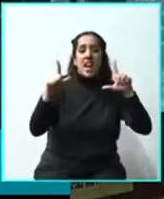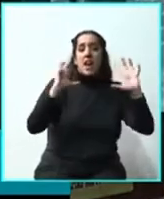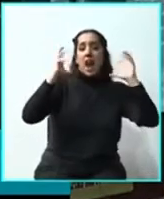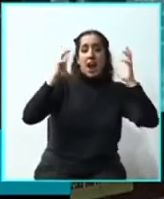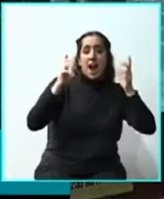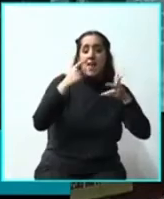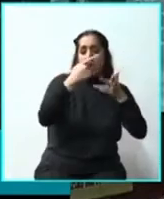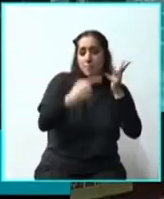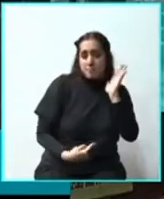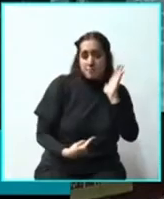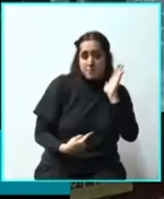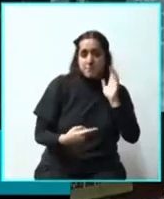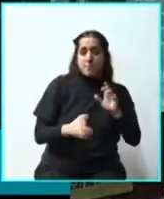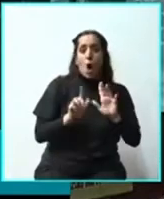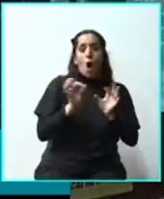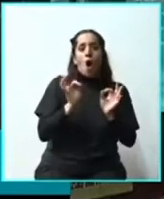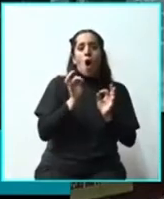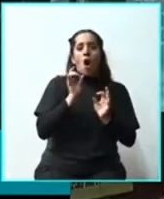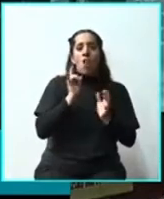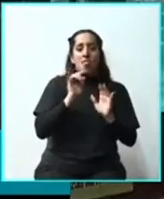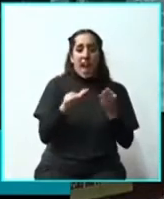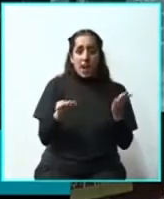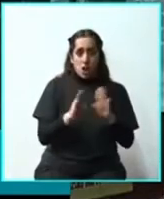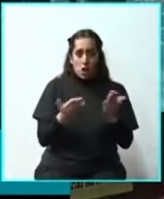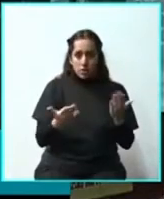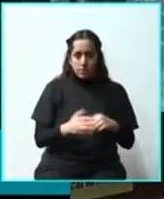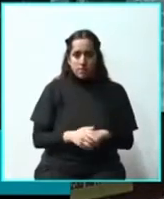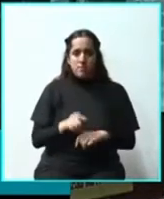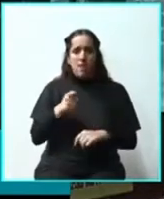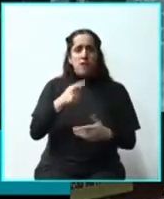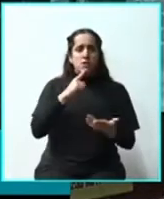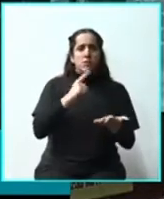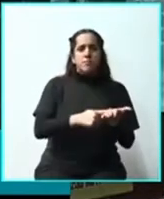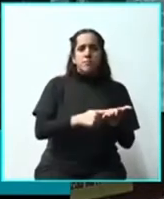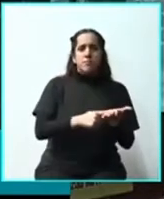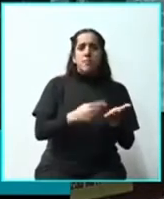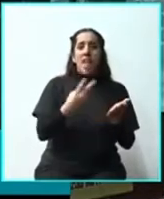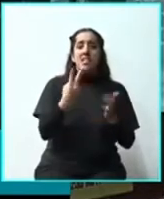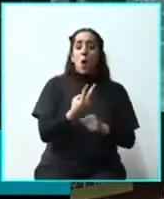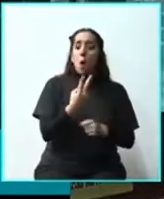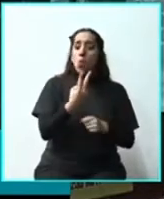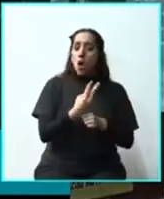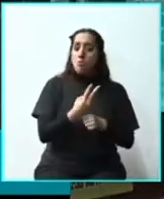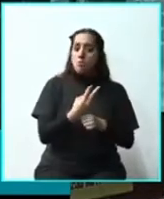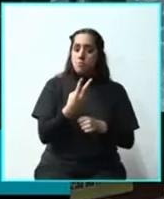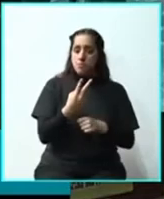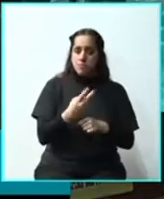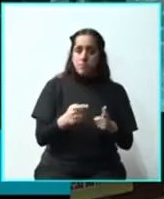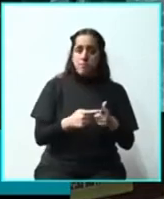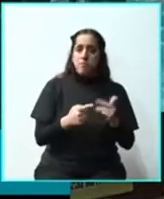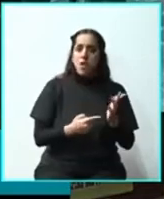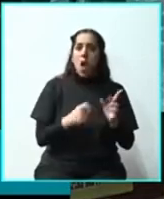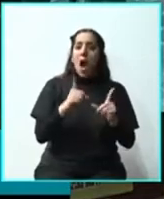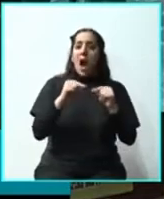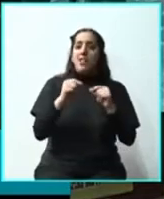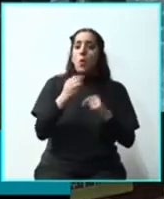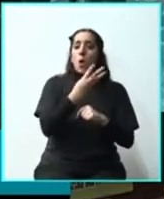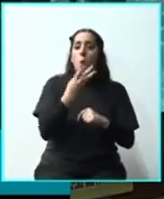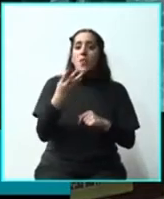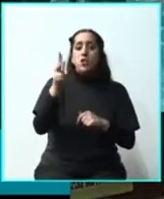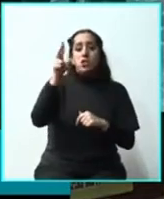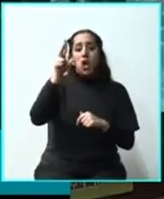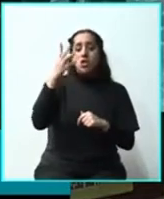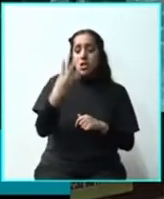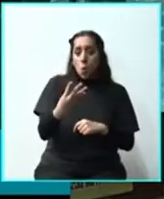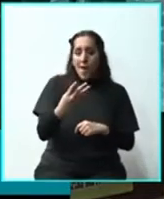difusión gráfica, determinándose, en el segundo caso, es decir, en el artículo